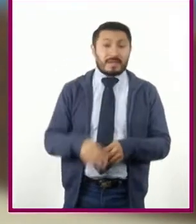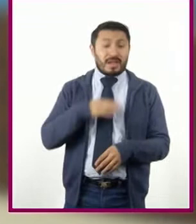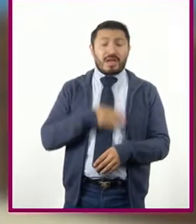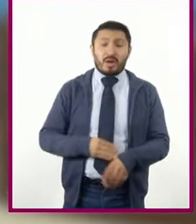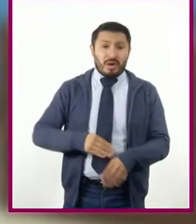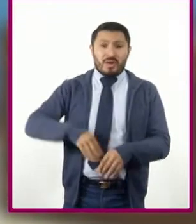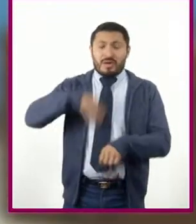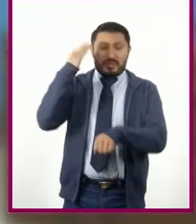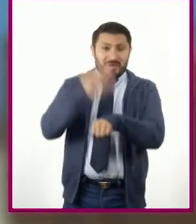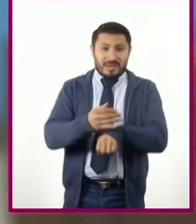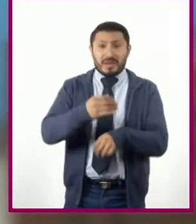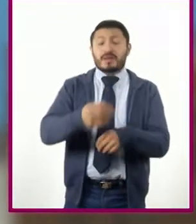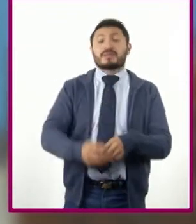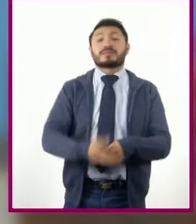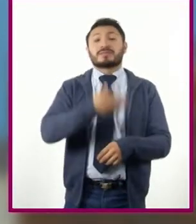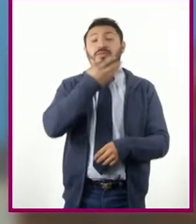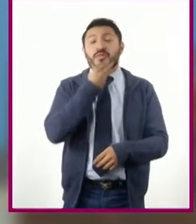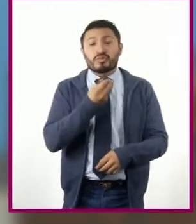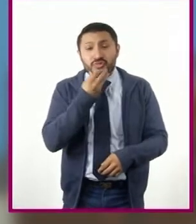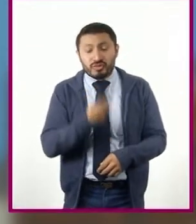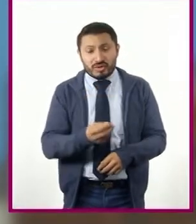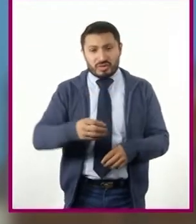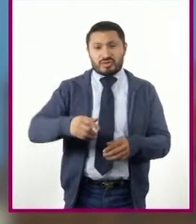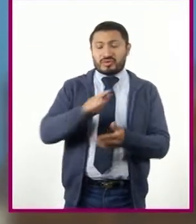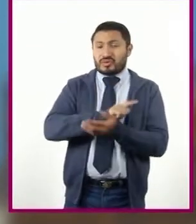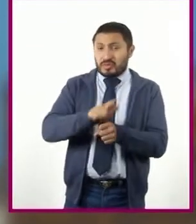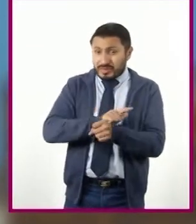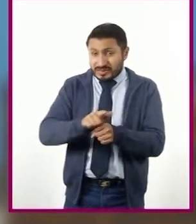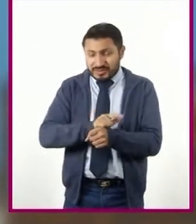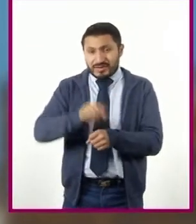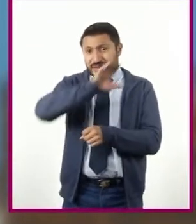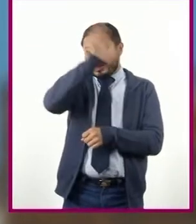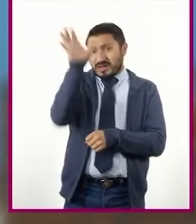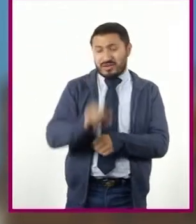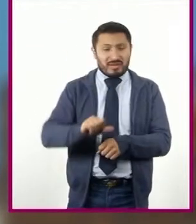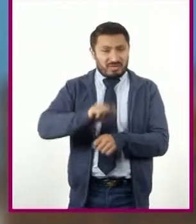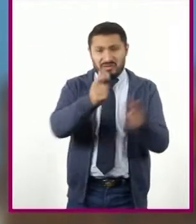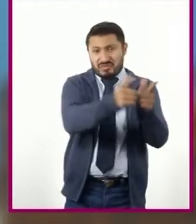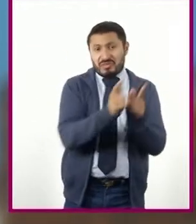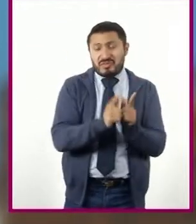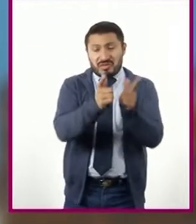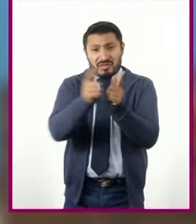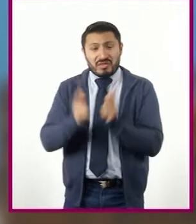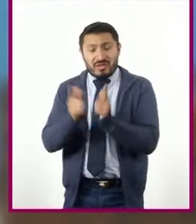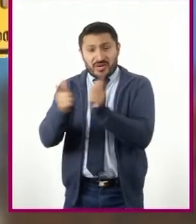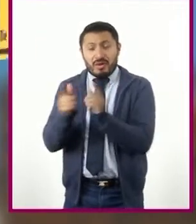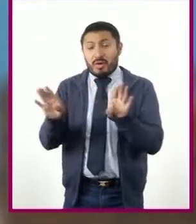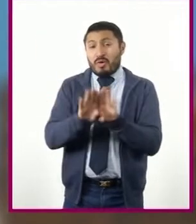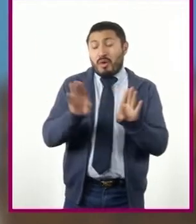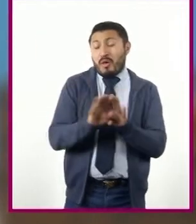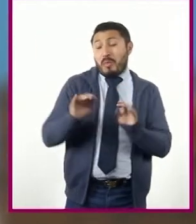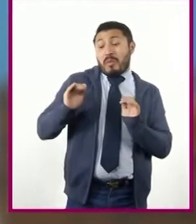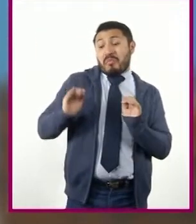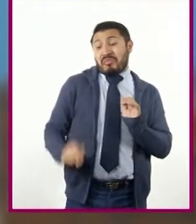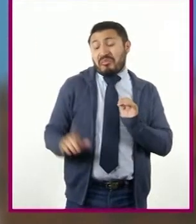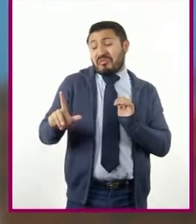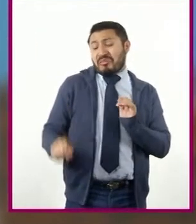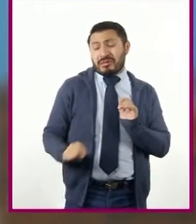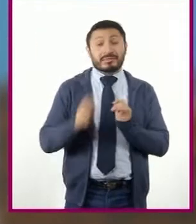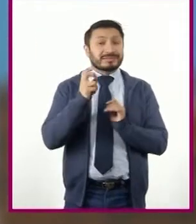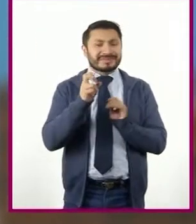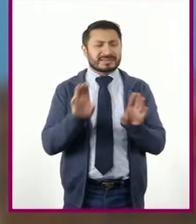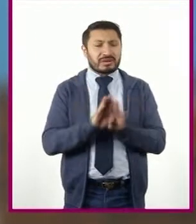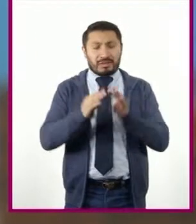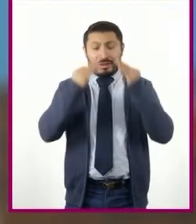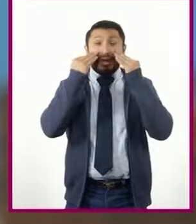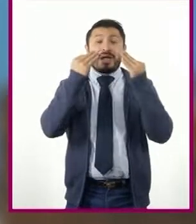judíos, homosexuales, africanos y otros grupos, entre comillas, racialmente inferiores, se hizo evidente